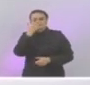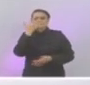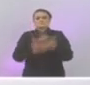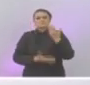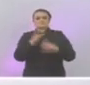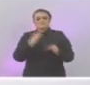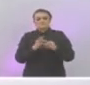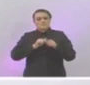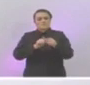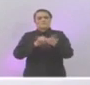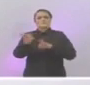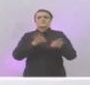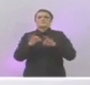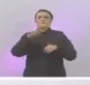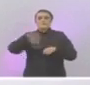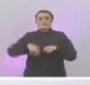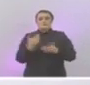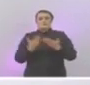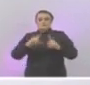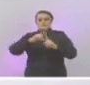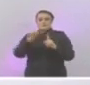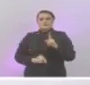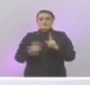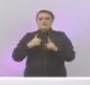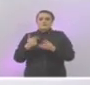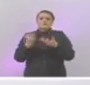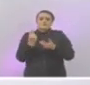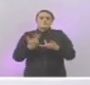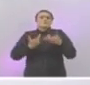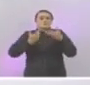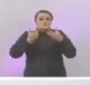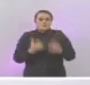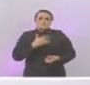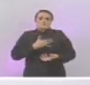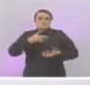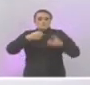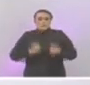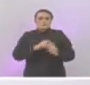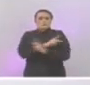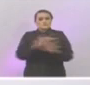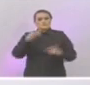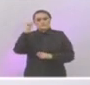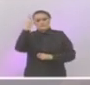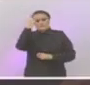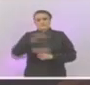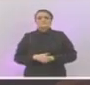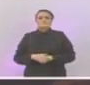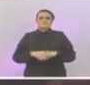seguiremos trabajando por este reto nacional de la seguridad de todos los potosinos.